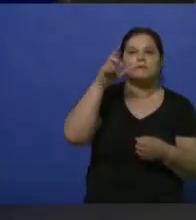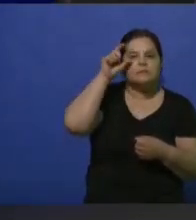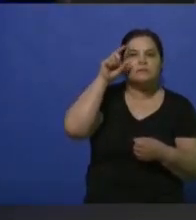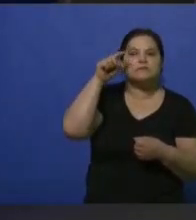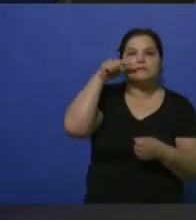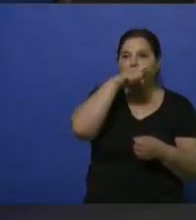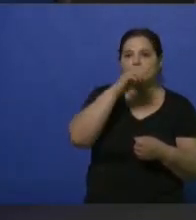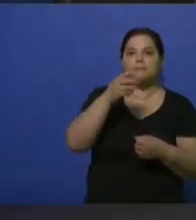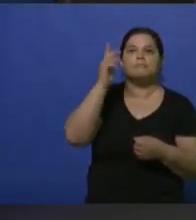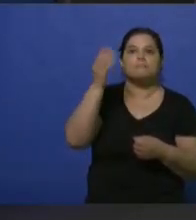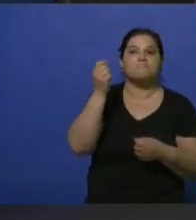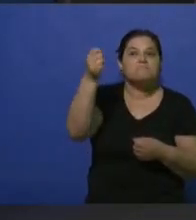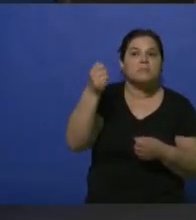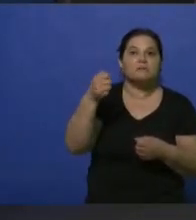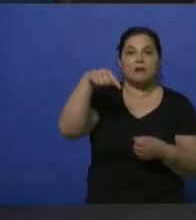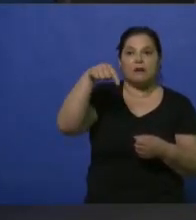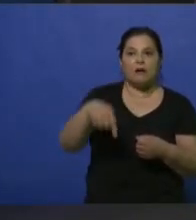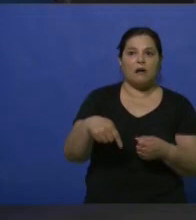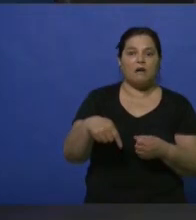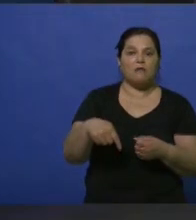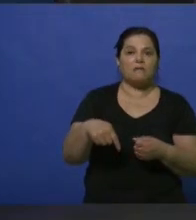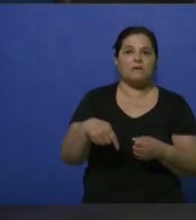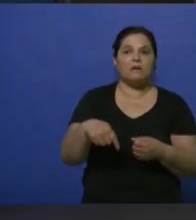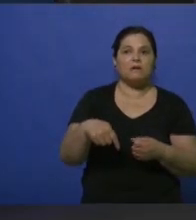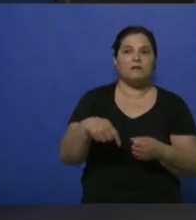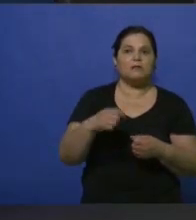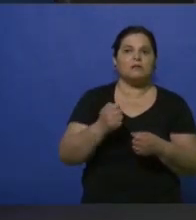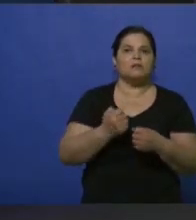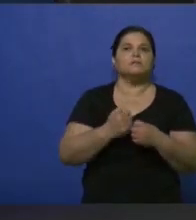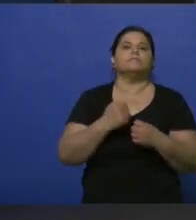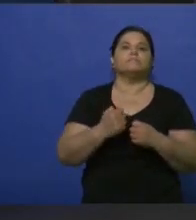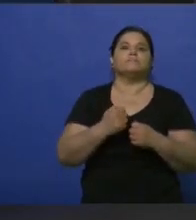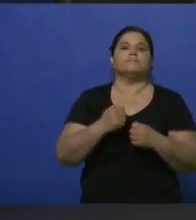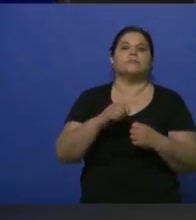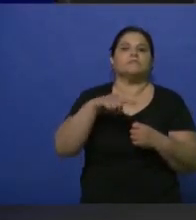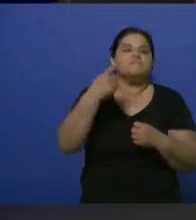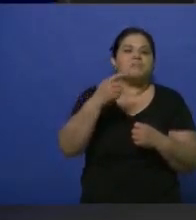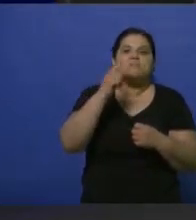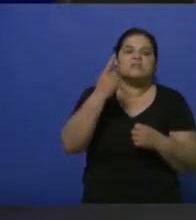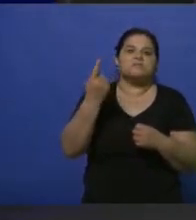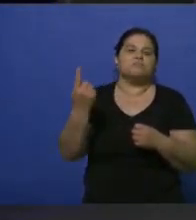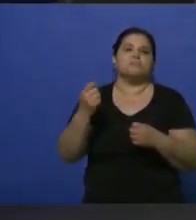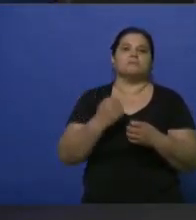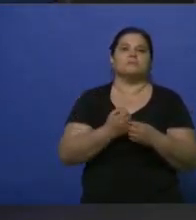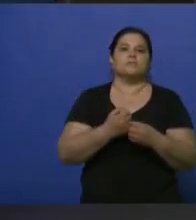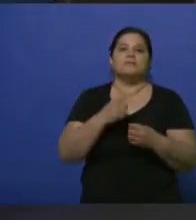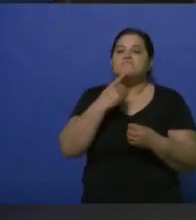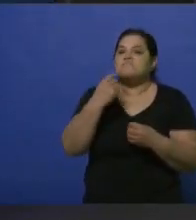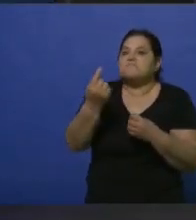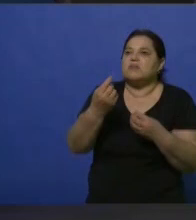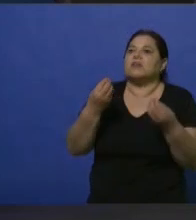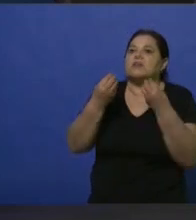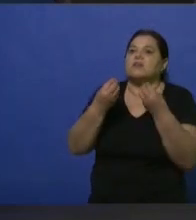nuevamente a 110 pesos. El aumento de la yerba ha sido impresionante. Yo digo, bueno, qué bien para los yerbateros que han tenido que perder tanto. Quizás ha sido en el